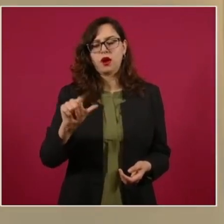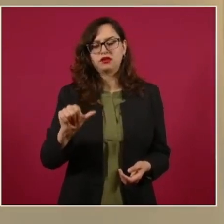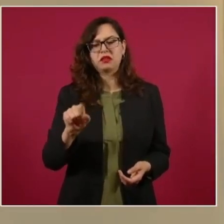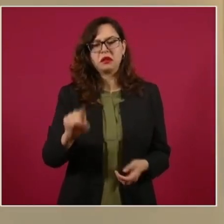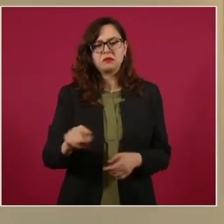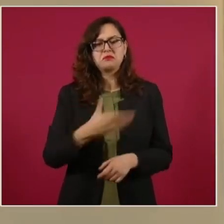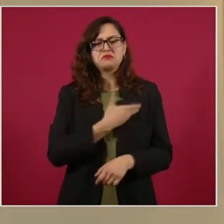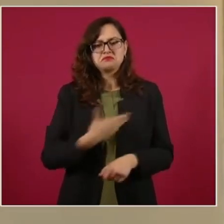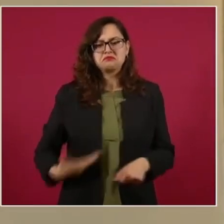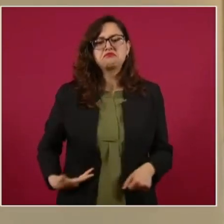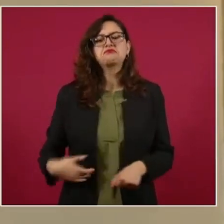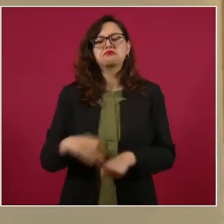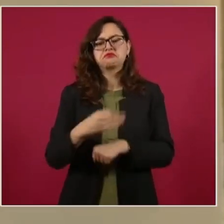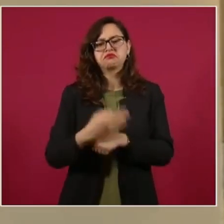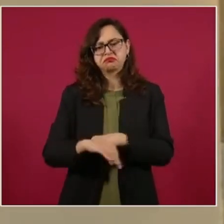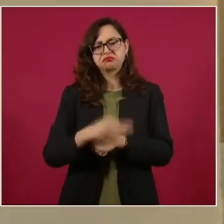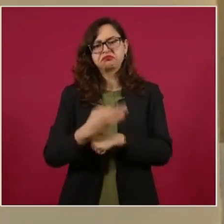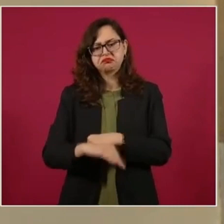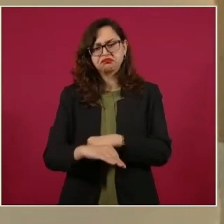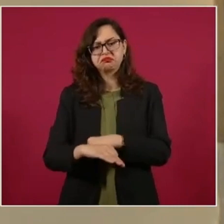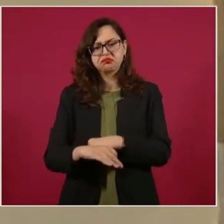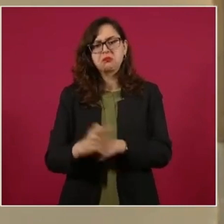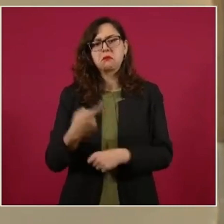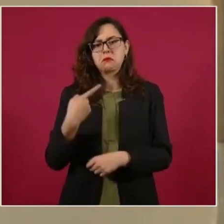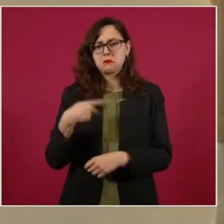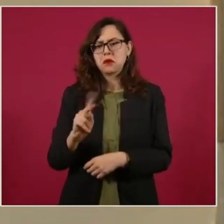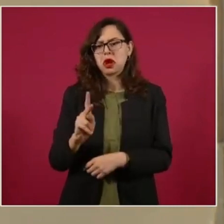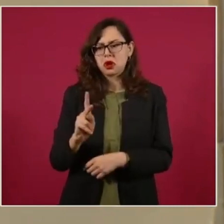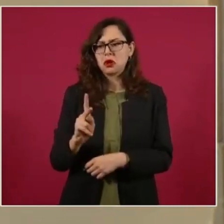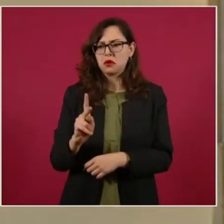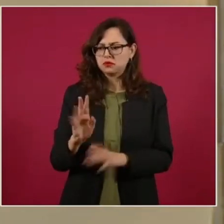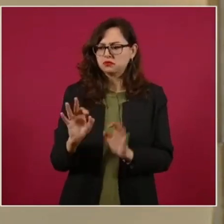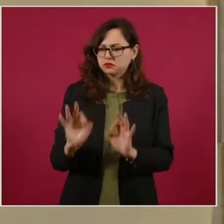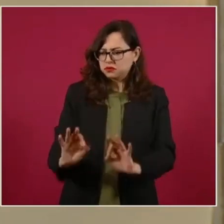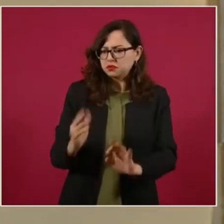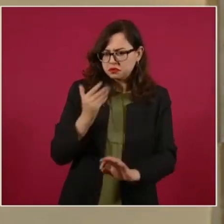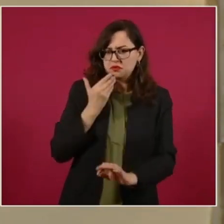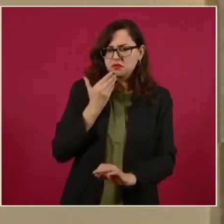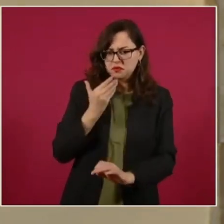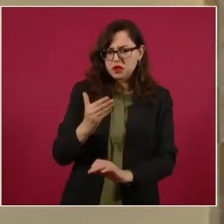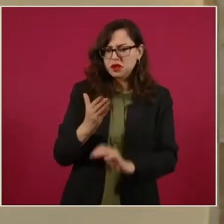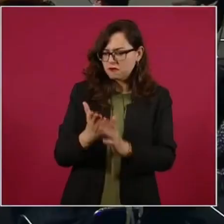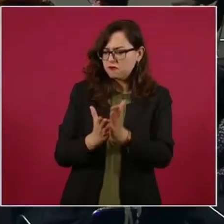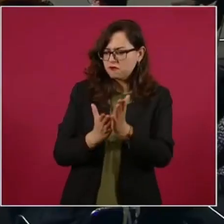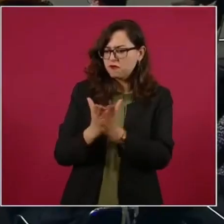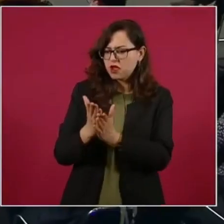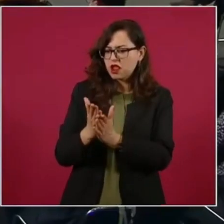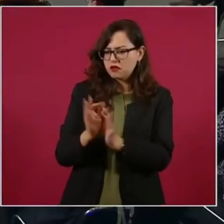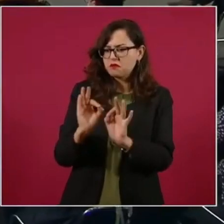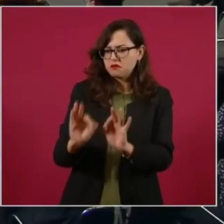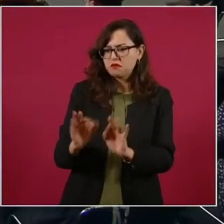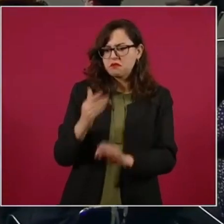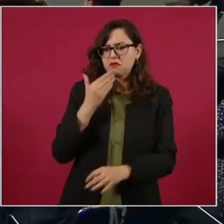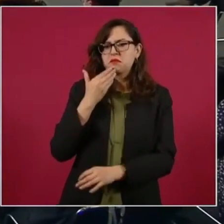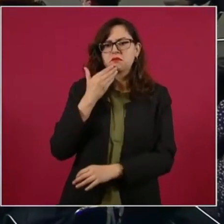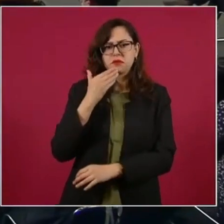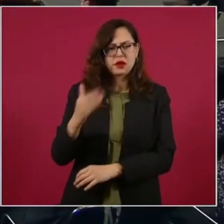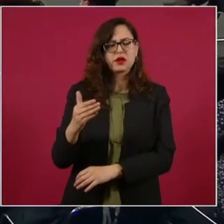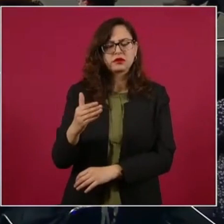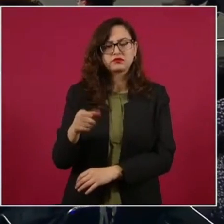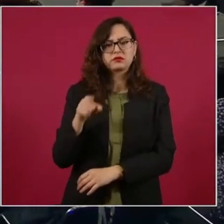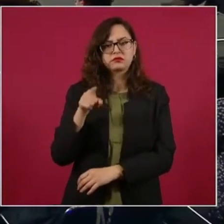recto al final, porque hubo hasta un movimiento que él encabeza